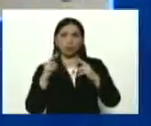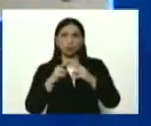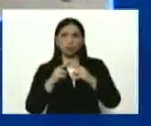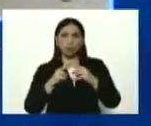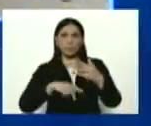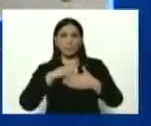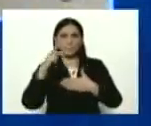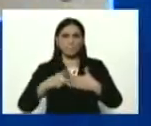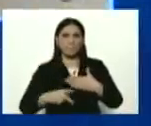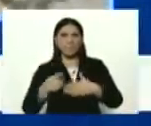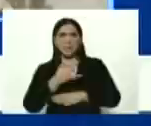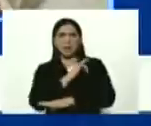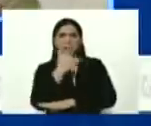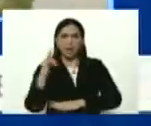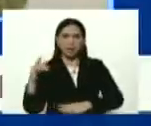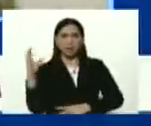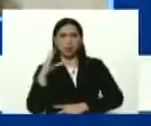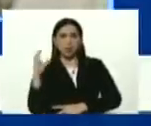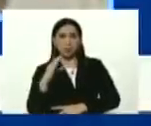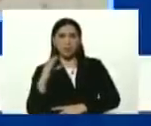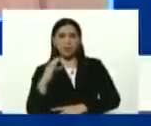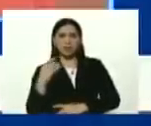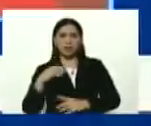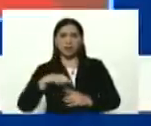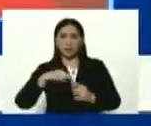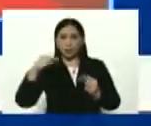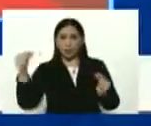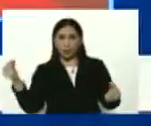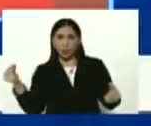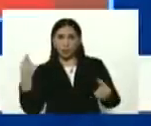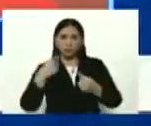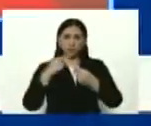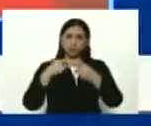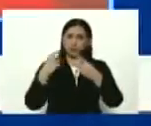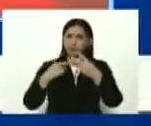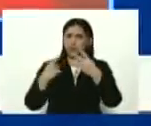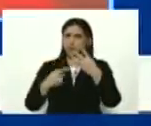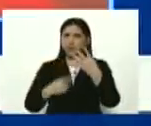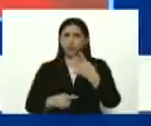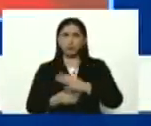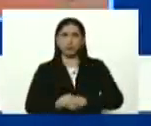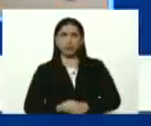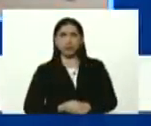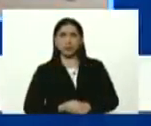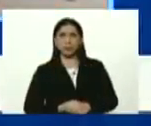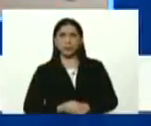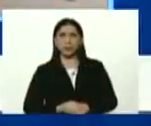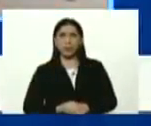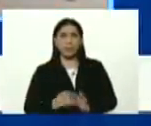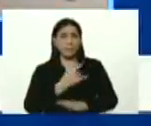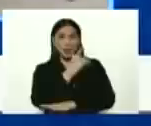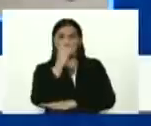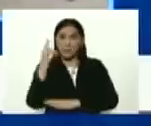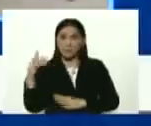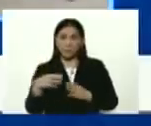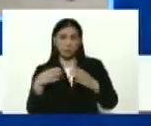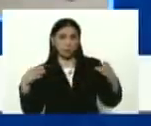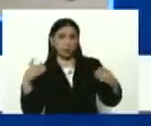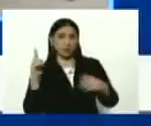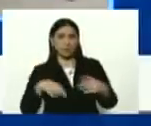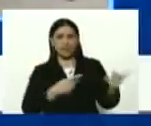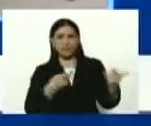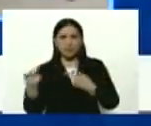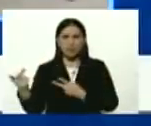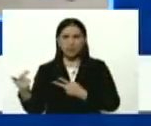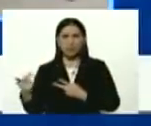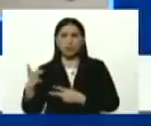plantas colombianas, la sábina, el tubatúa, la fragosa, el poleo, el malojillo, el orégano orejón, la lechosa. Y les invitamos